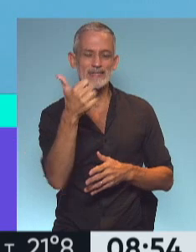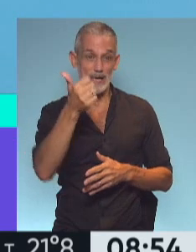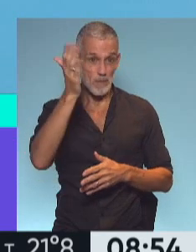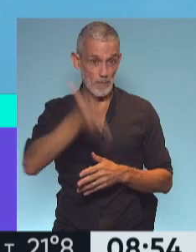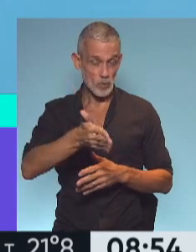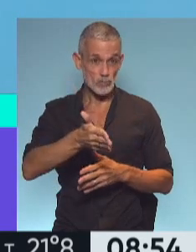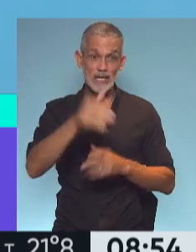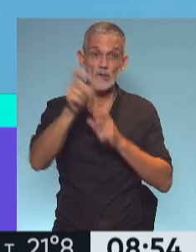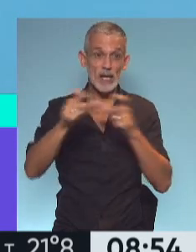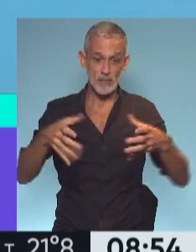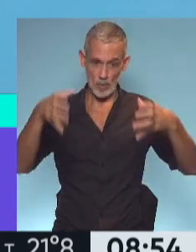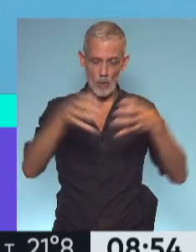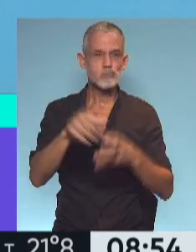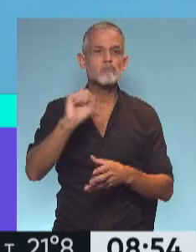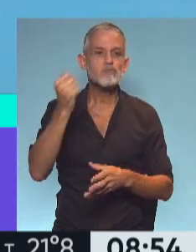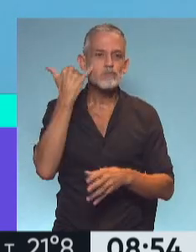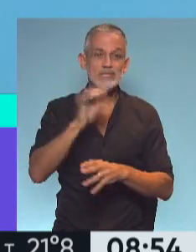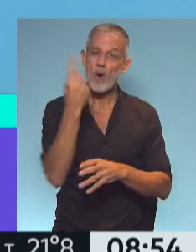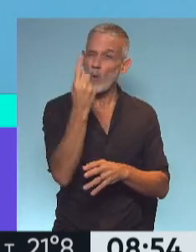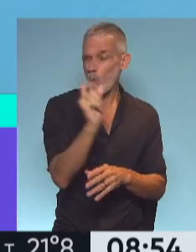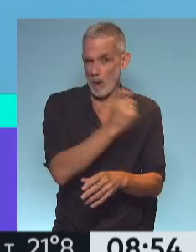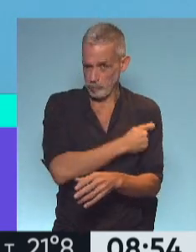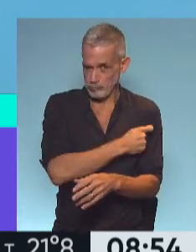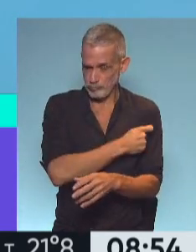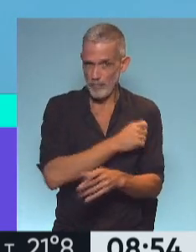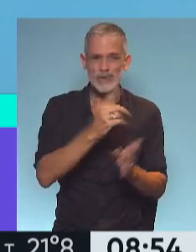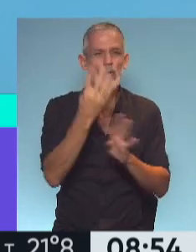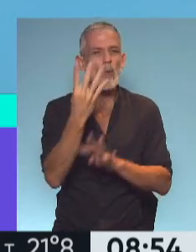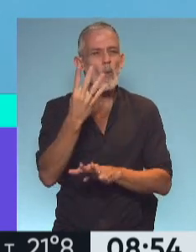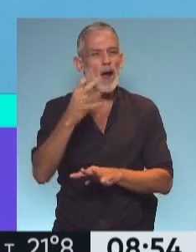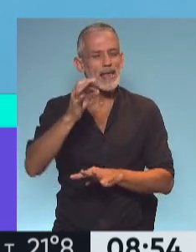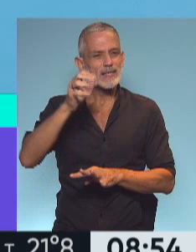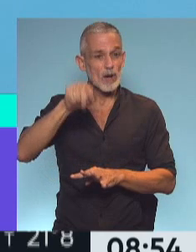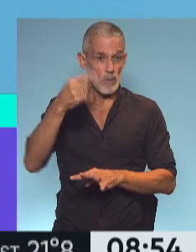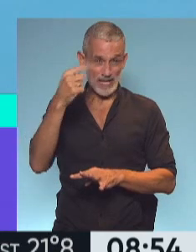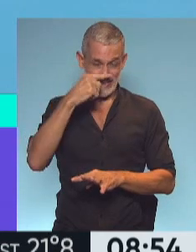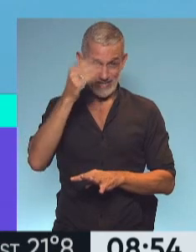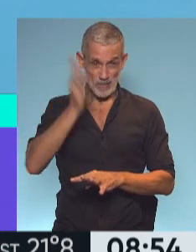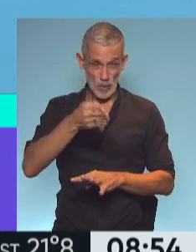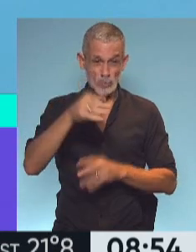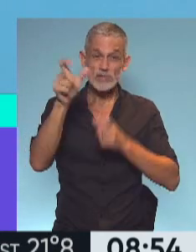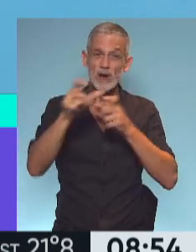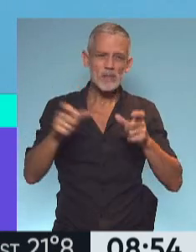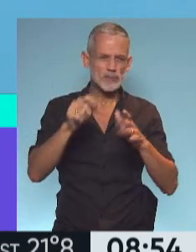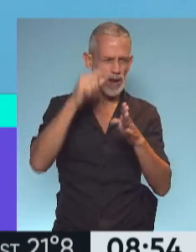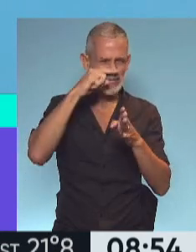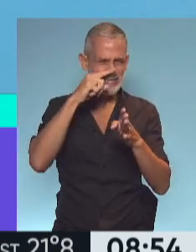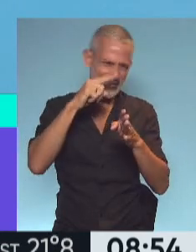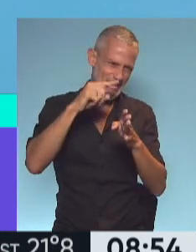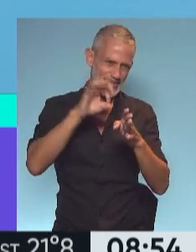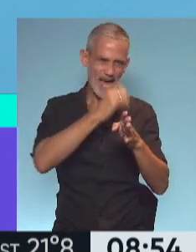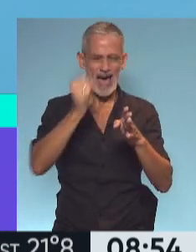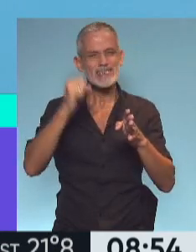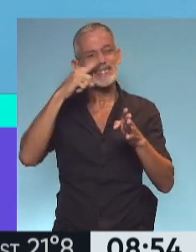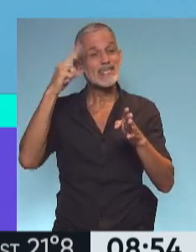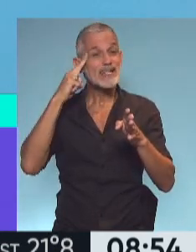55.6% de las personas ha recibido al menos una dosis y 40.7% de las personas entre 70 y 79